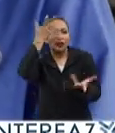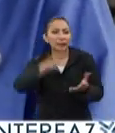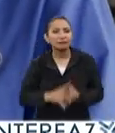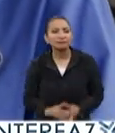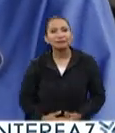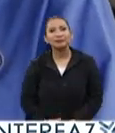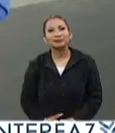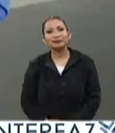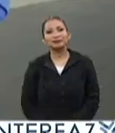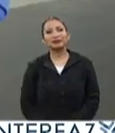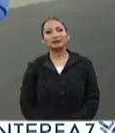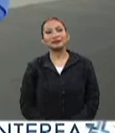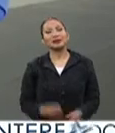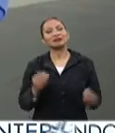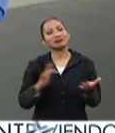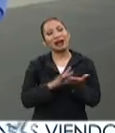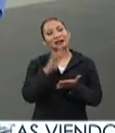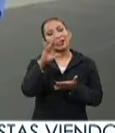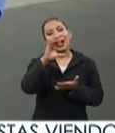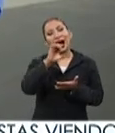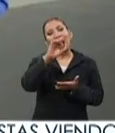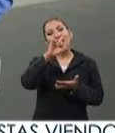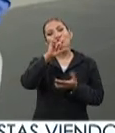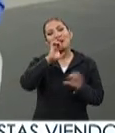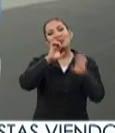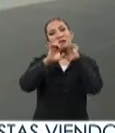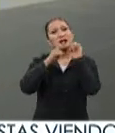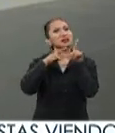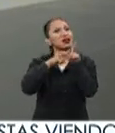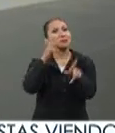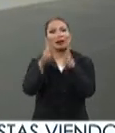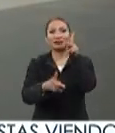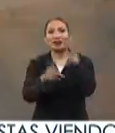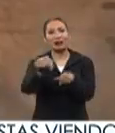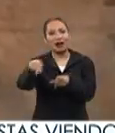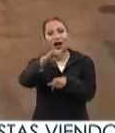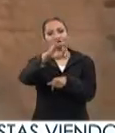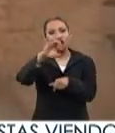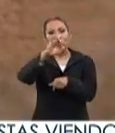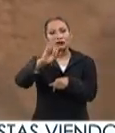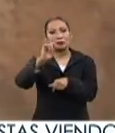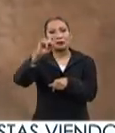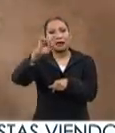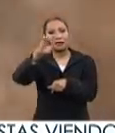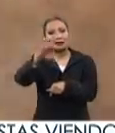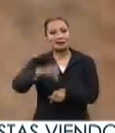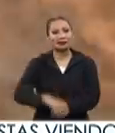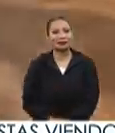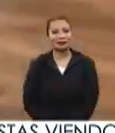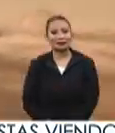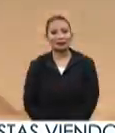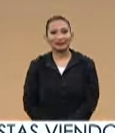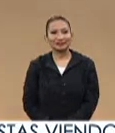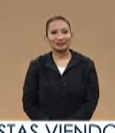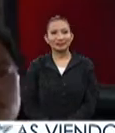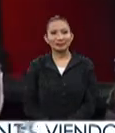¿verdad? Muy bien, pues muchísimas gracias, Carlos, por esta entrevista. Seguimos platicando aquí en el Johnson Space Center. Claro que sí.